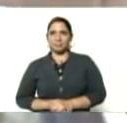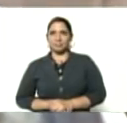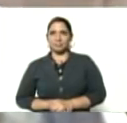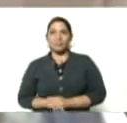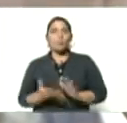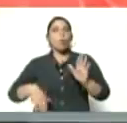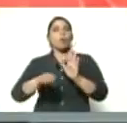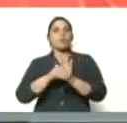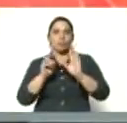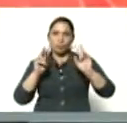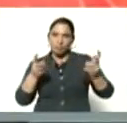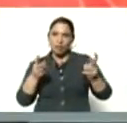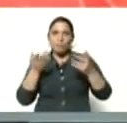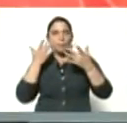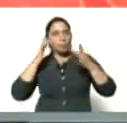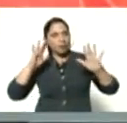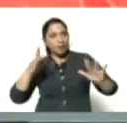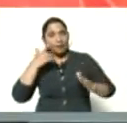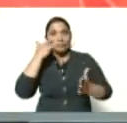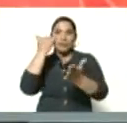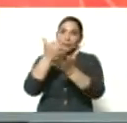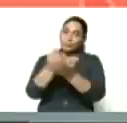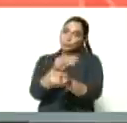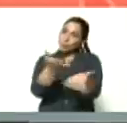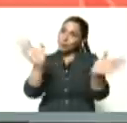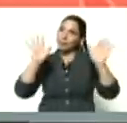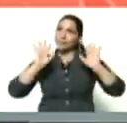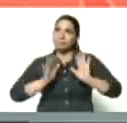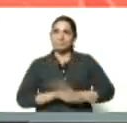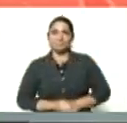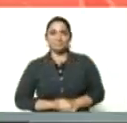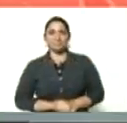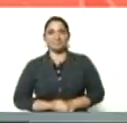Volviendo al tema, pues, entonces fíjense ustedes.